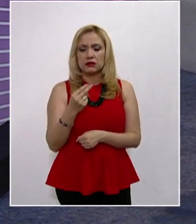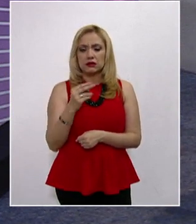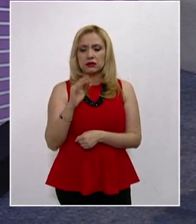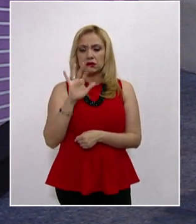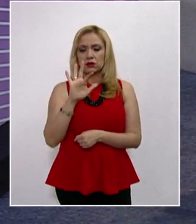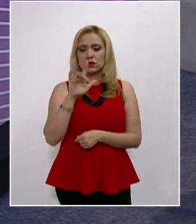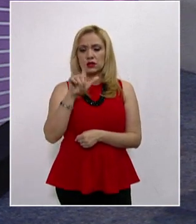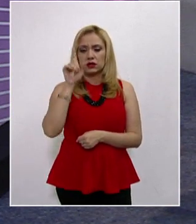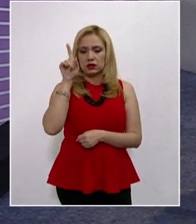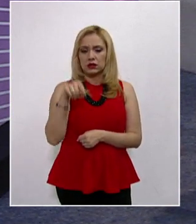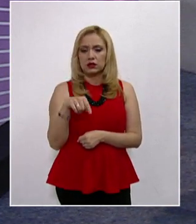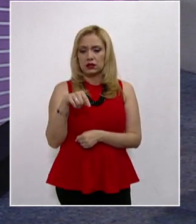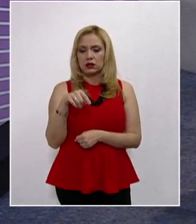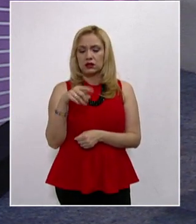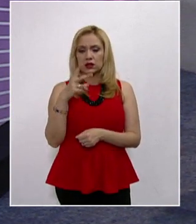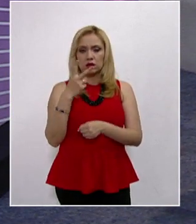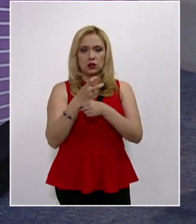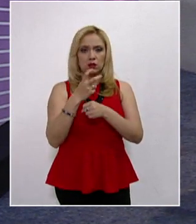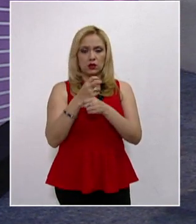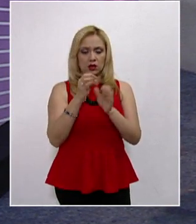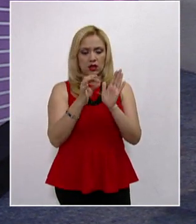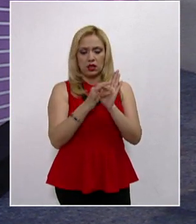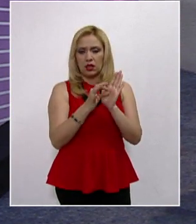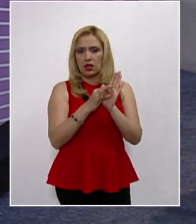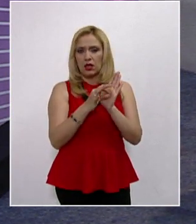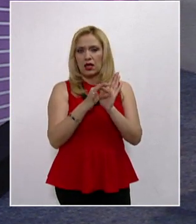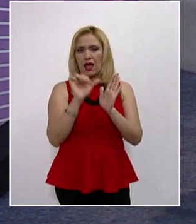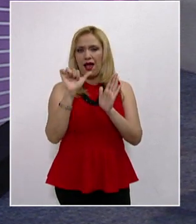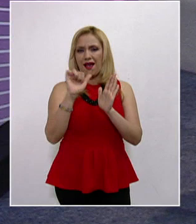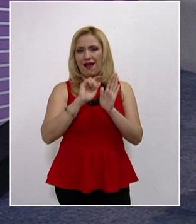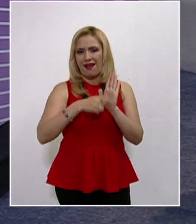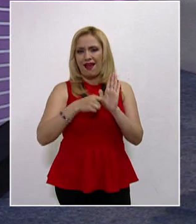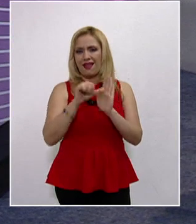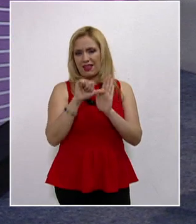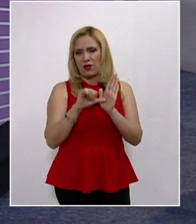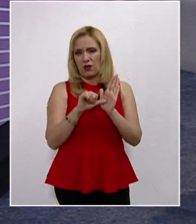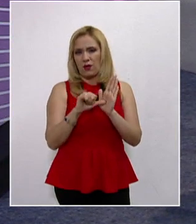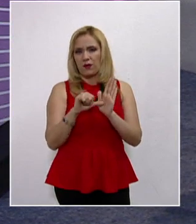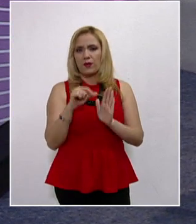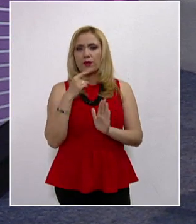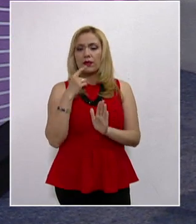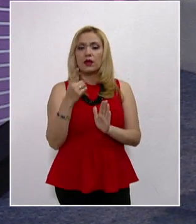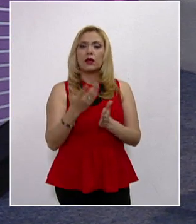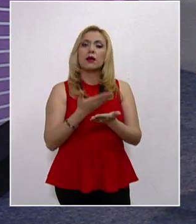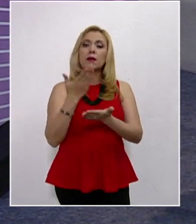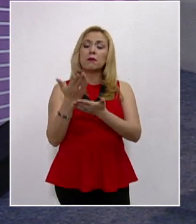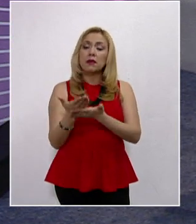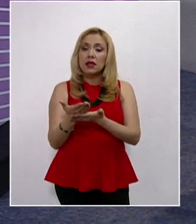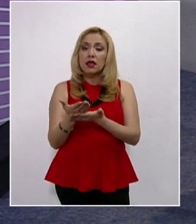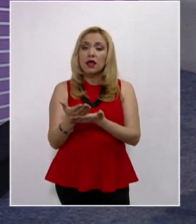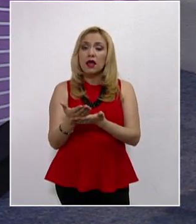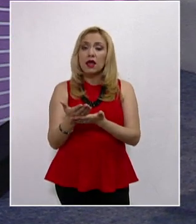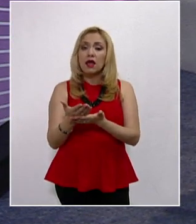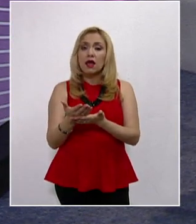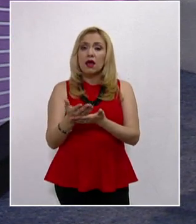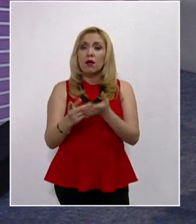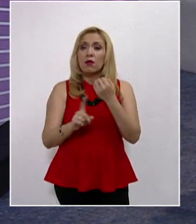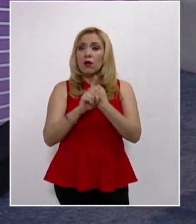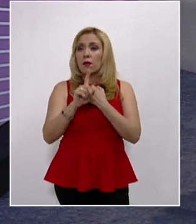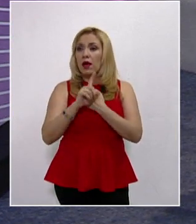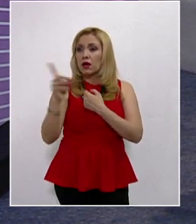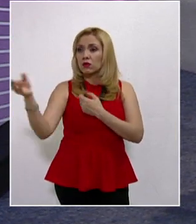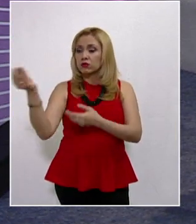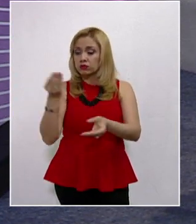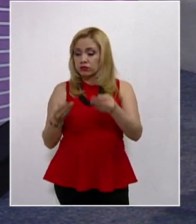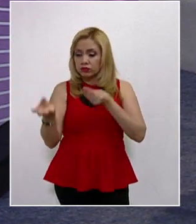fracción segunda, el inciso A, sino que pide que se le remitan una serie de asuntos, o sea, saca un